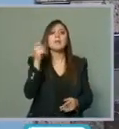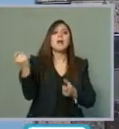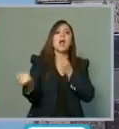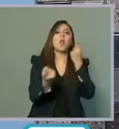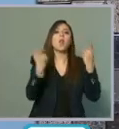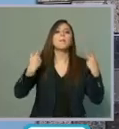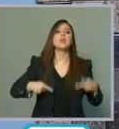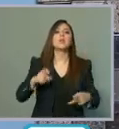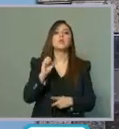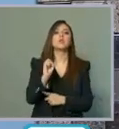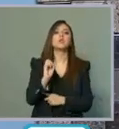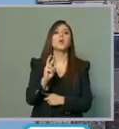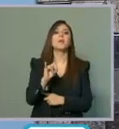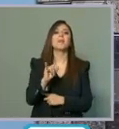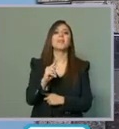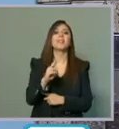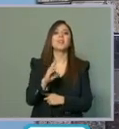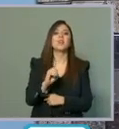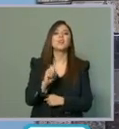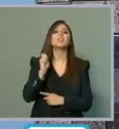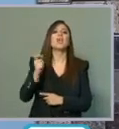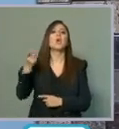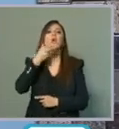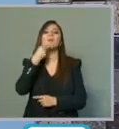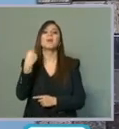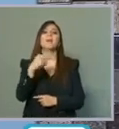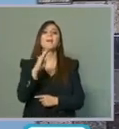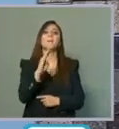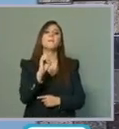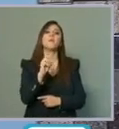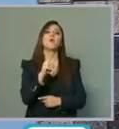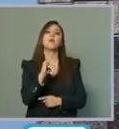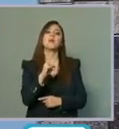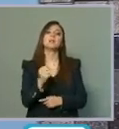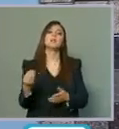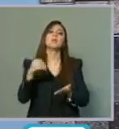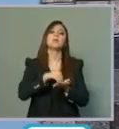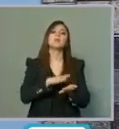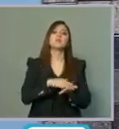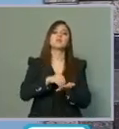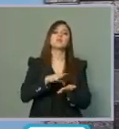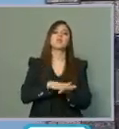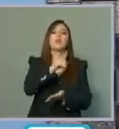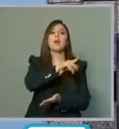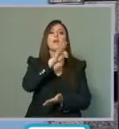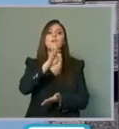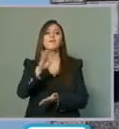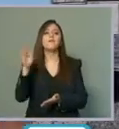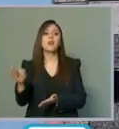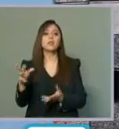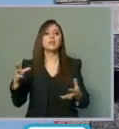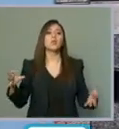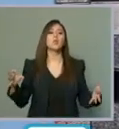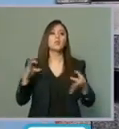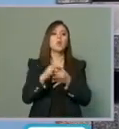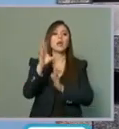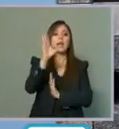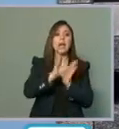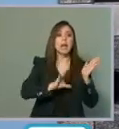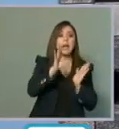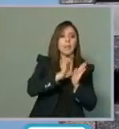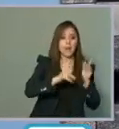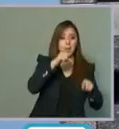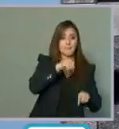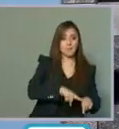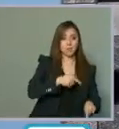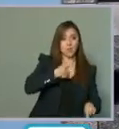los soviéticos es que Boris hace todas las fechas, no las pone con el calendario ni el que llevaban los rusos ni el